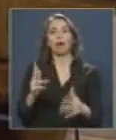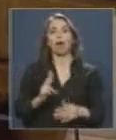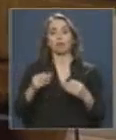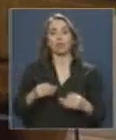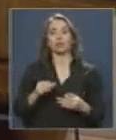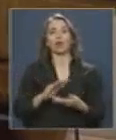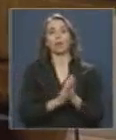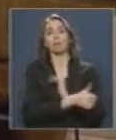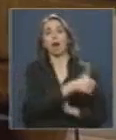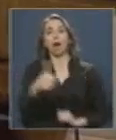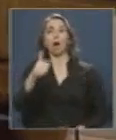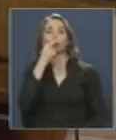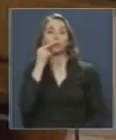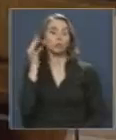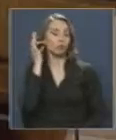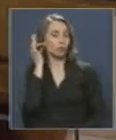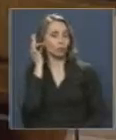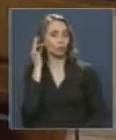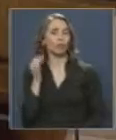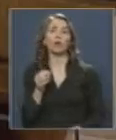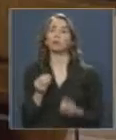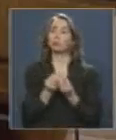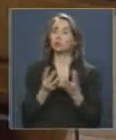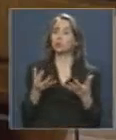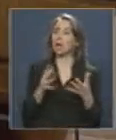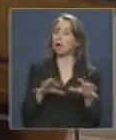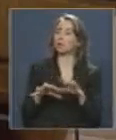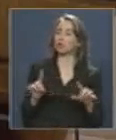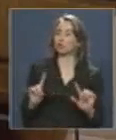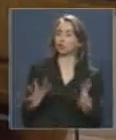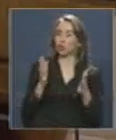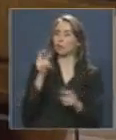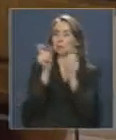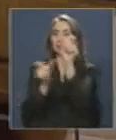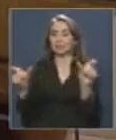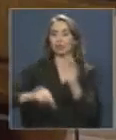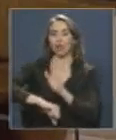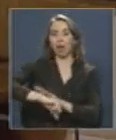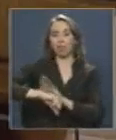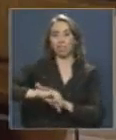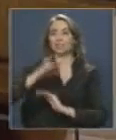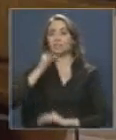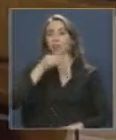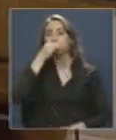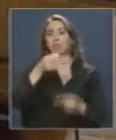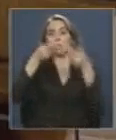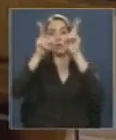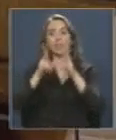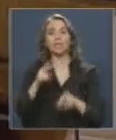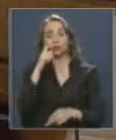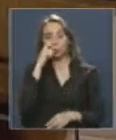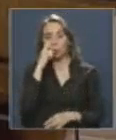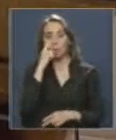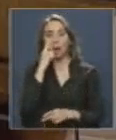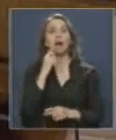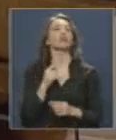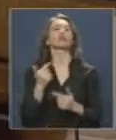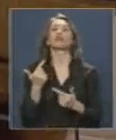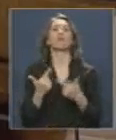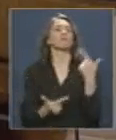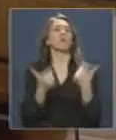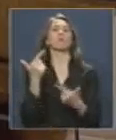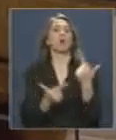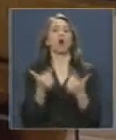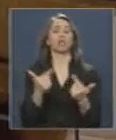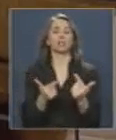todas. No nos sorprenden muchas cosas. La derecha en Chile siempre ha declarado a los derechos humanos como politizados,